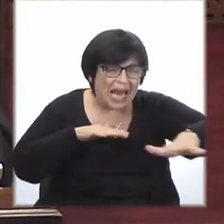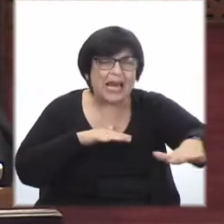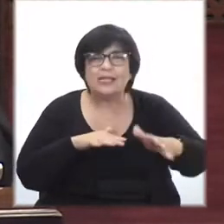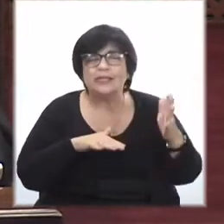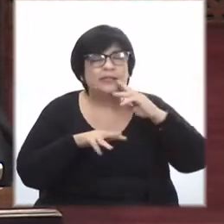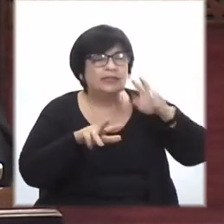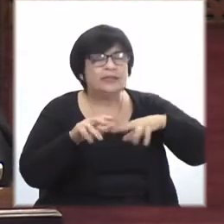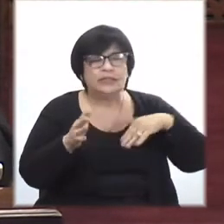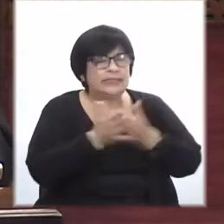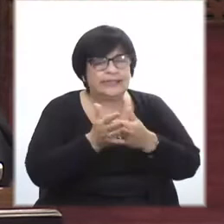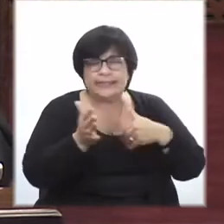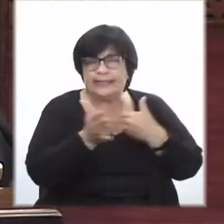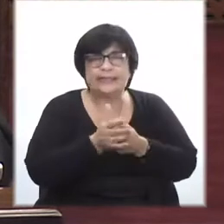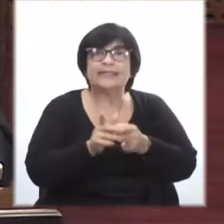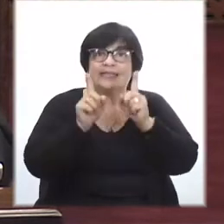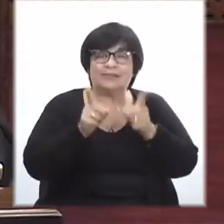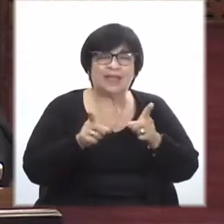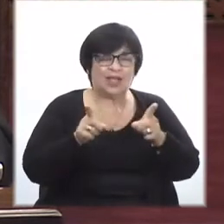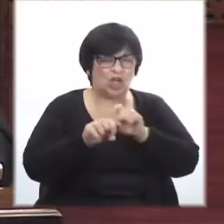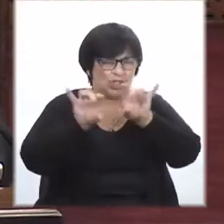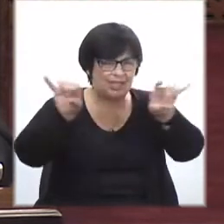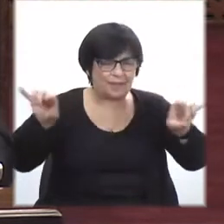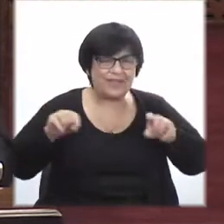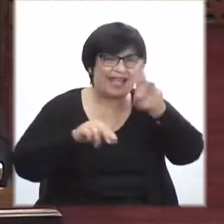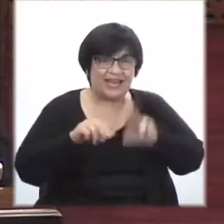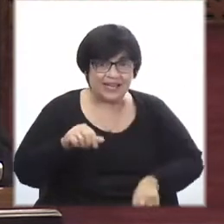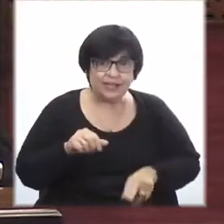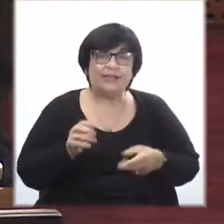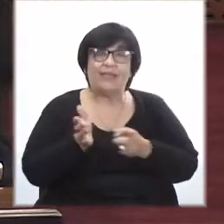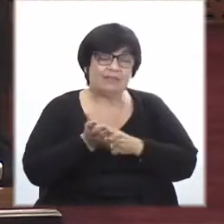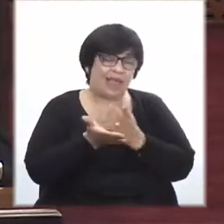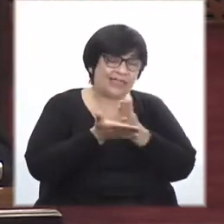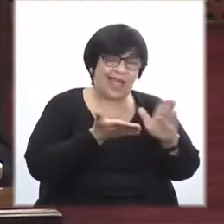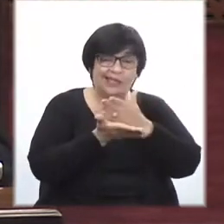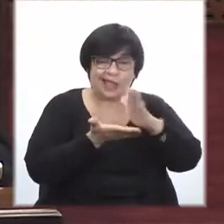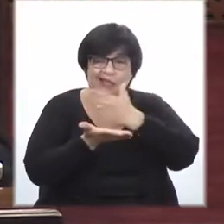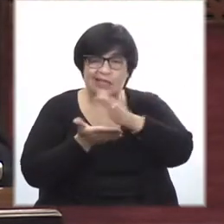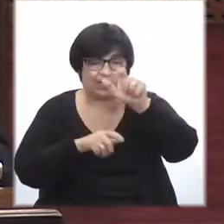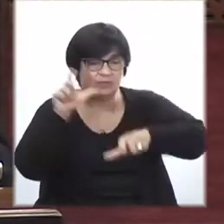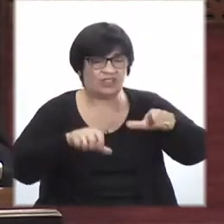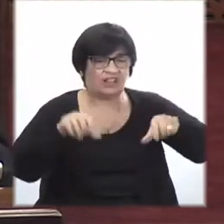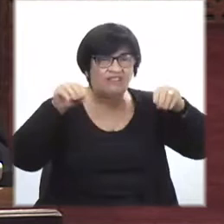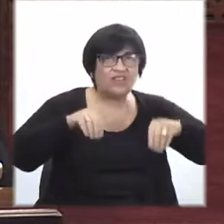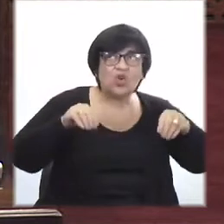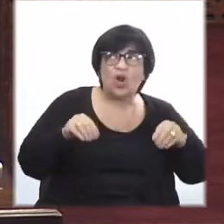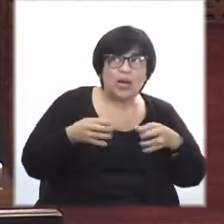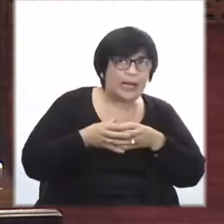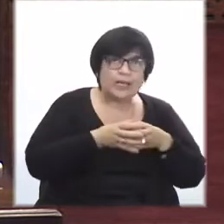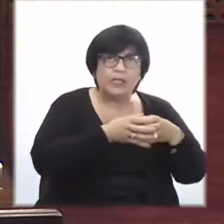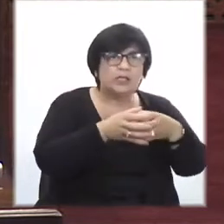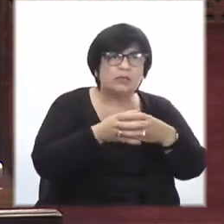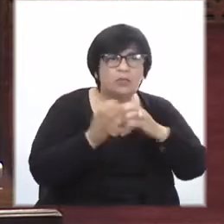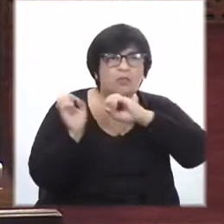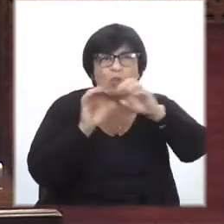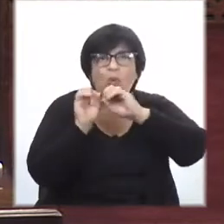las fuentes hídricas, sino que además desplazan a miles de productores rurales, pequeños y medianos, y a una